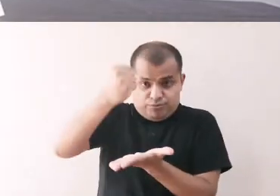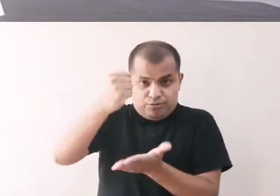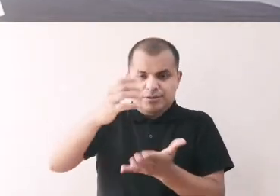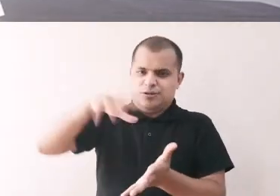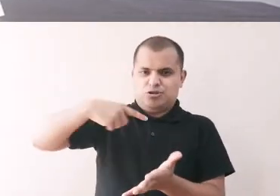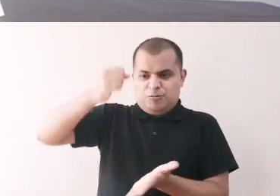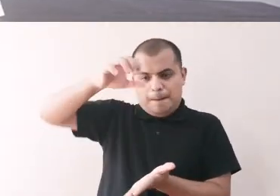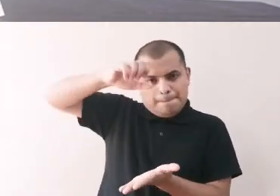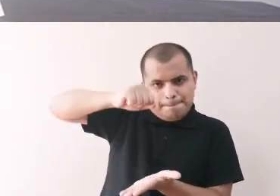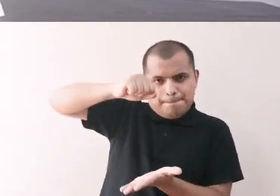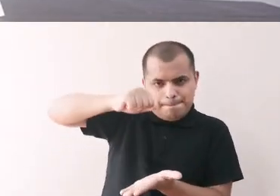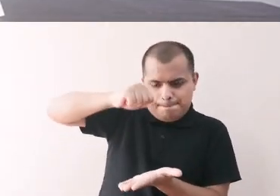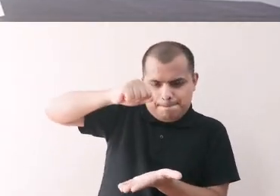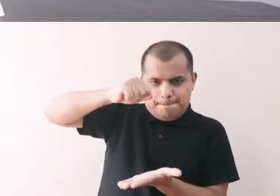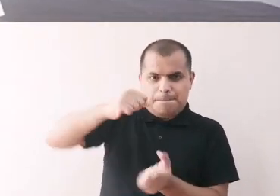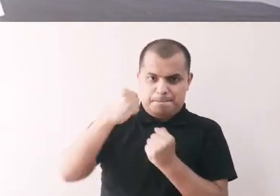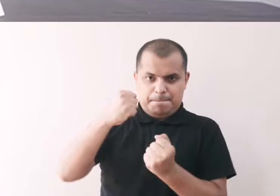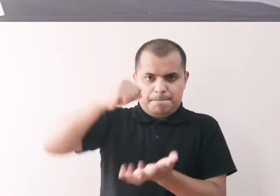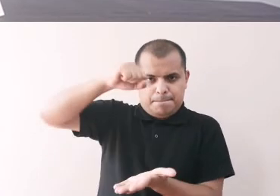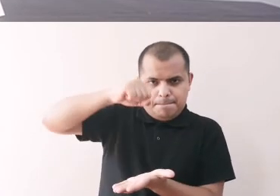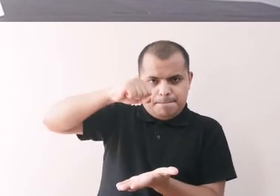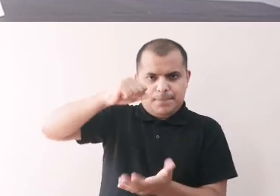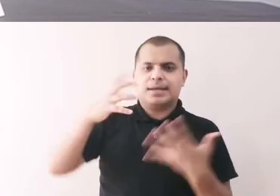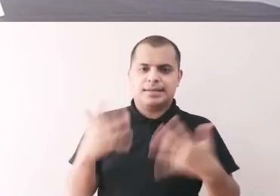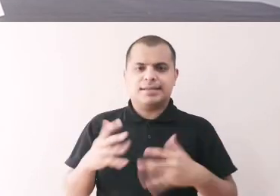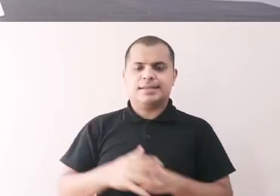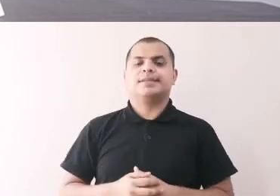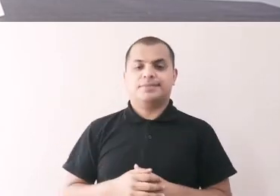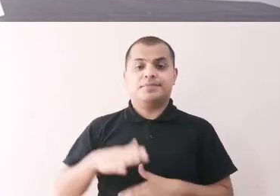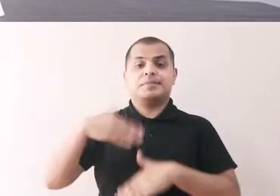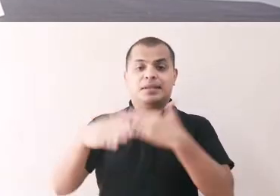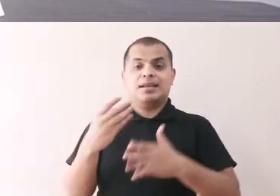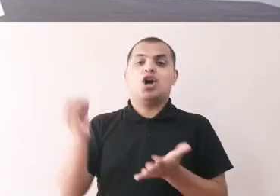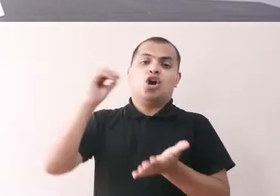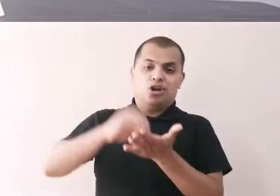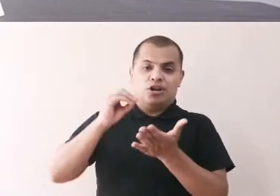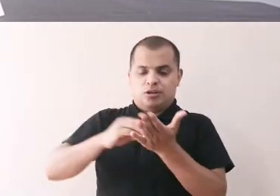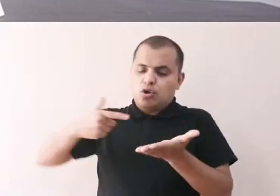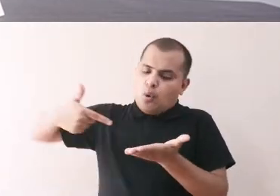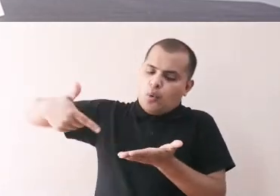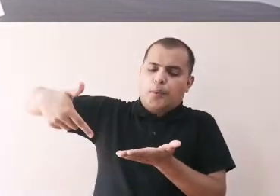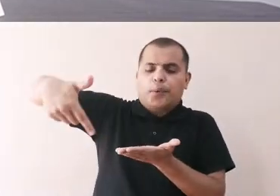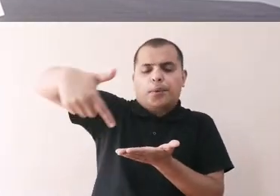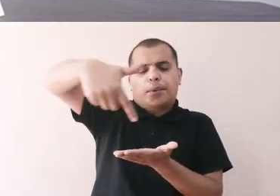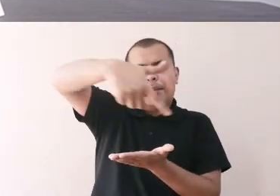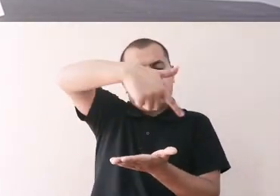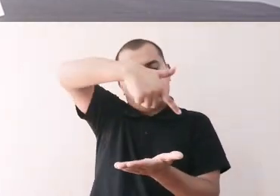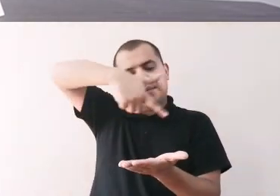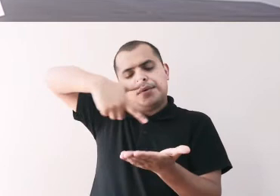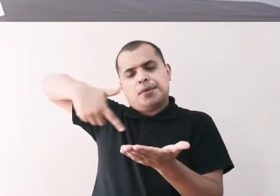pegado, vamos a presionar un poco para que quede bien. Y de esta manera volvemos a reforzar toda la